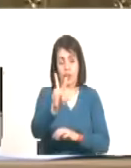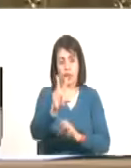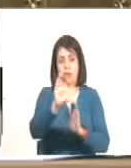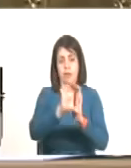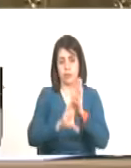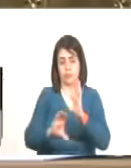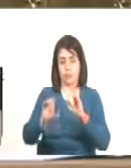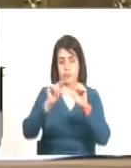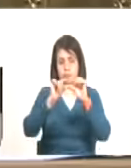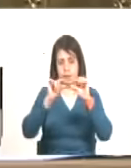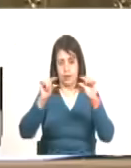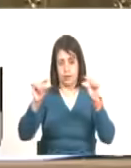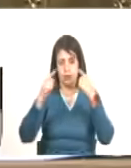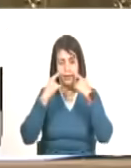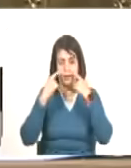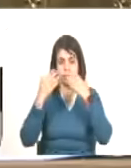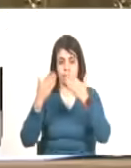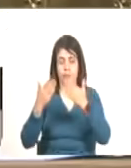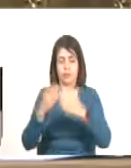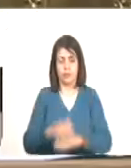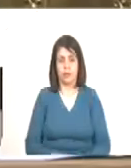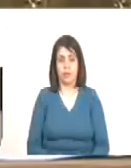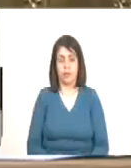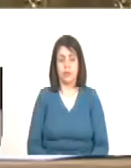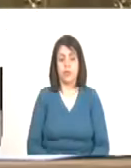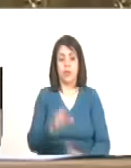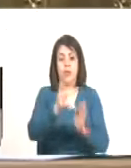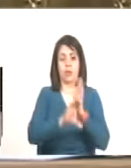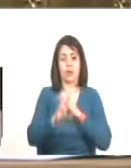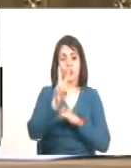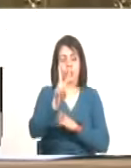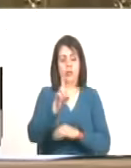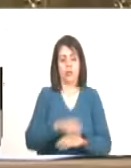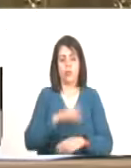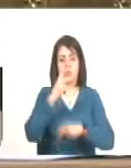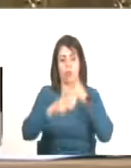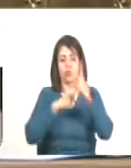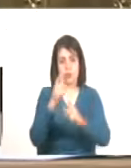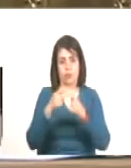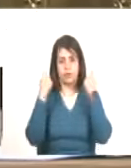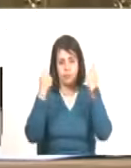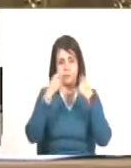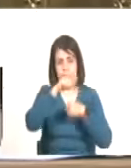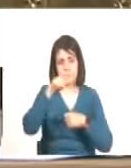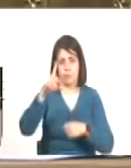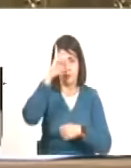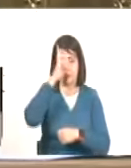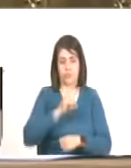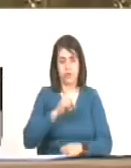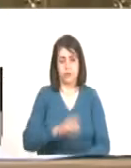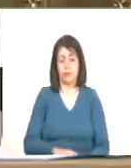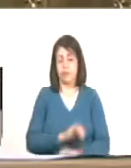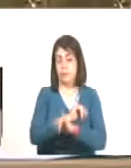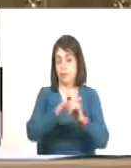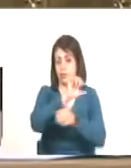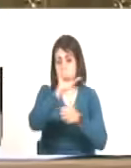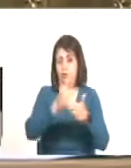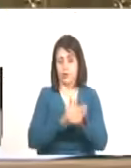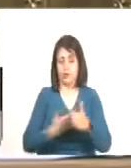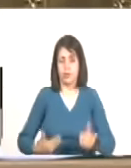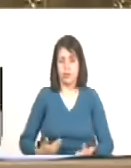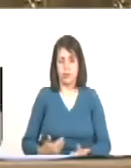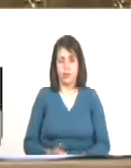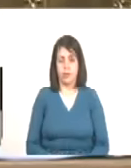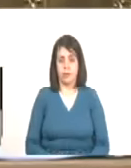el cual queda redactado en los siguientes términos. Acápite. Capítulo 2. Políticas públicas para personas con discapacidad. Es todo, ciudadano